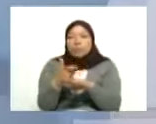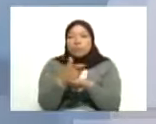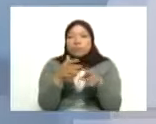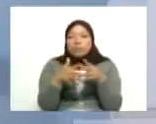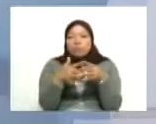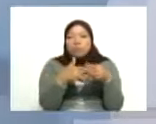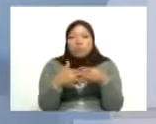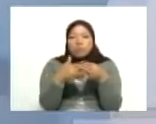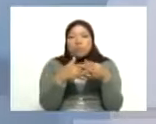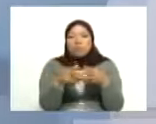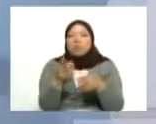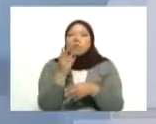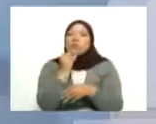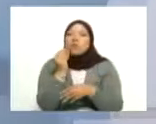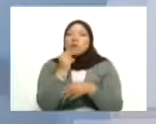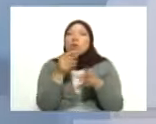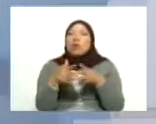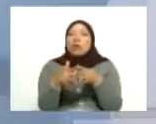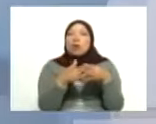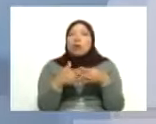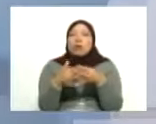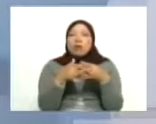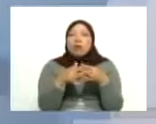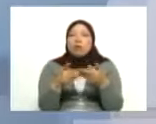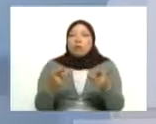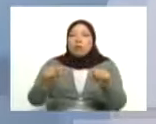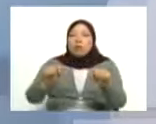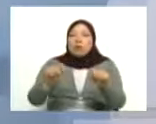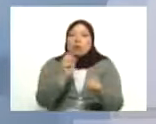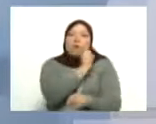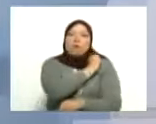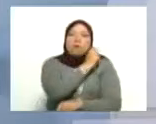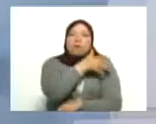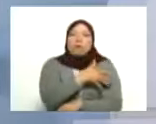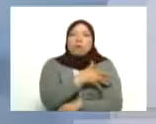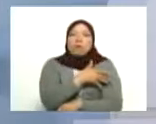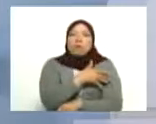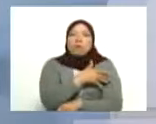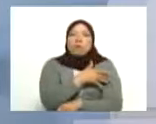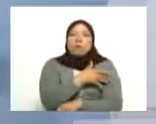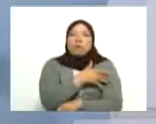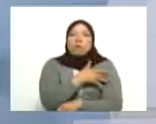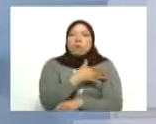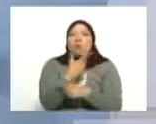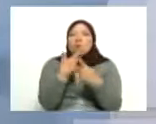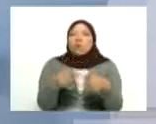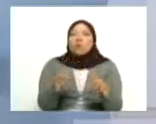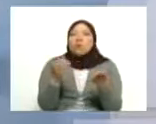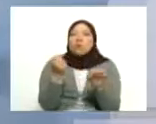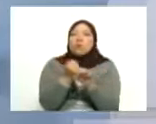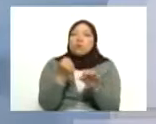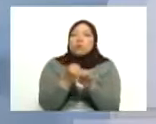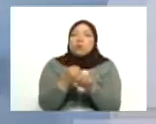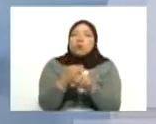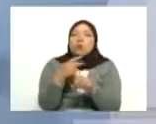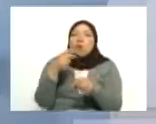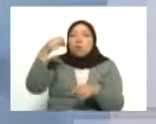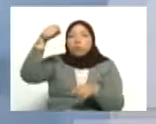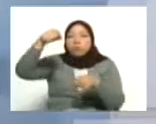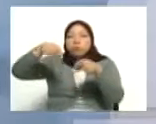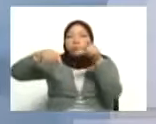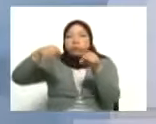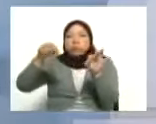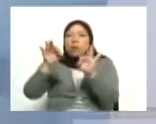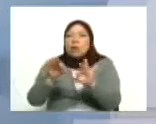y el egipcio han dicho nadie entra si es de nacionalidad palestina. Mientras arrasan el norte del país, al sur también lo bombardea y no